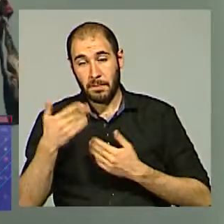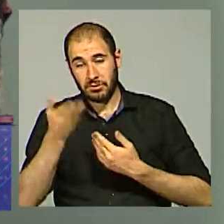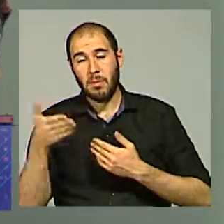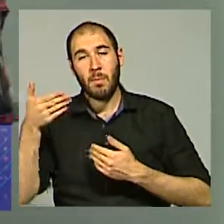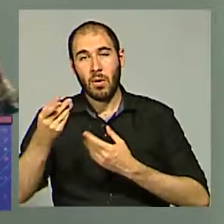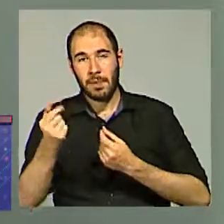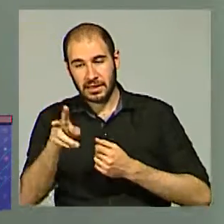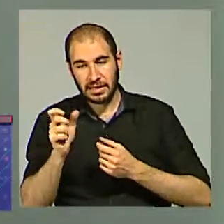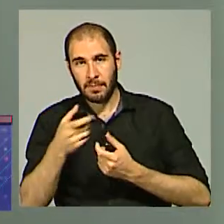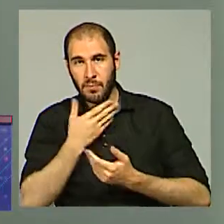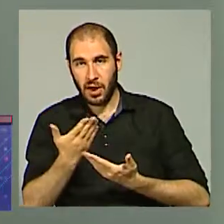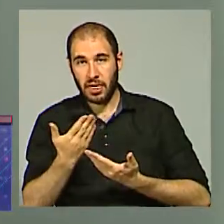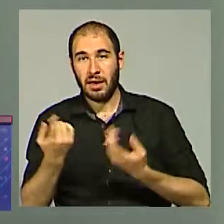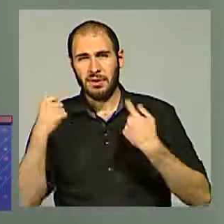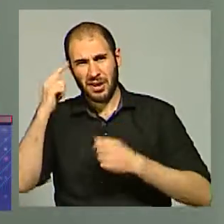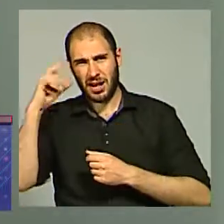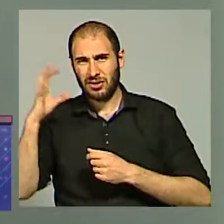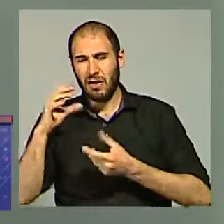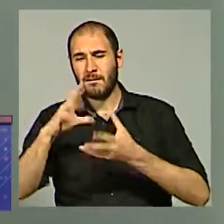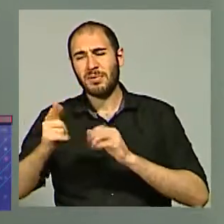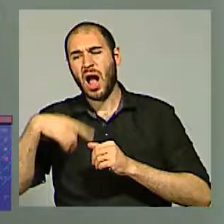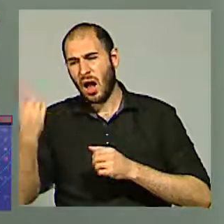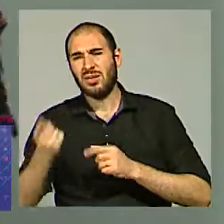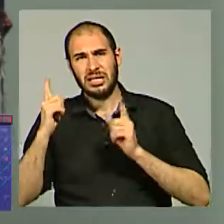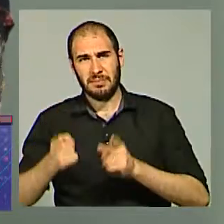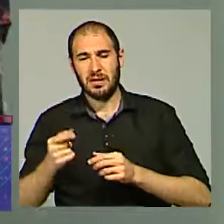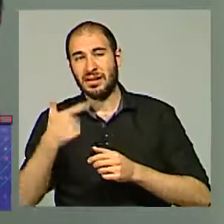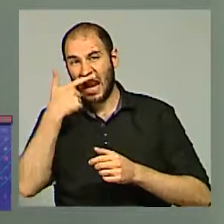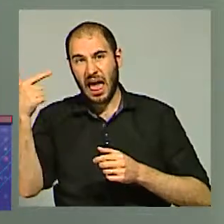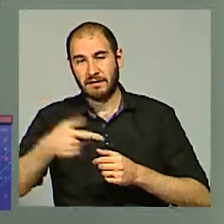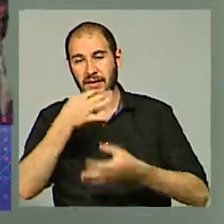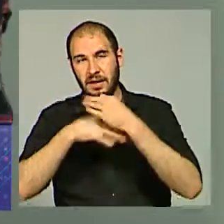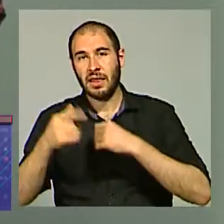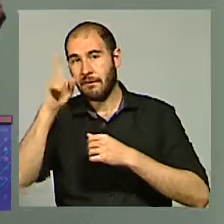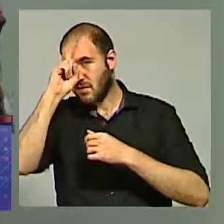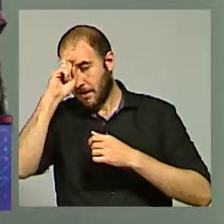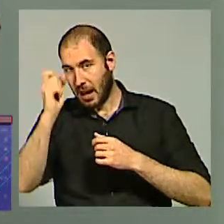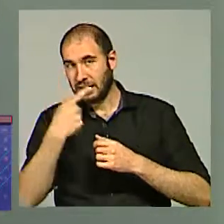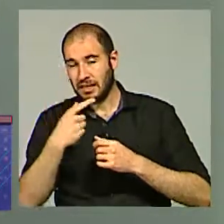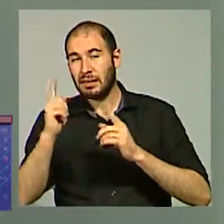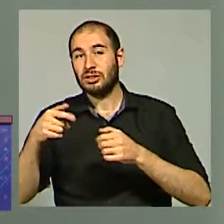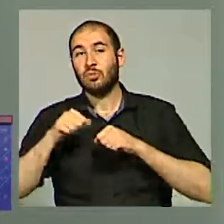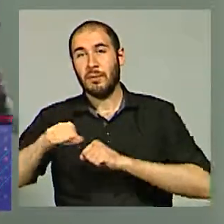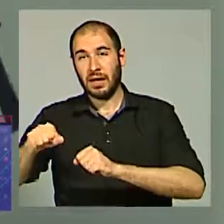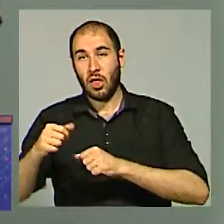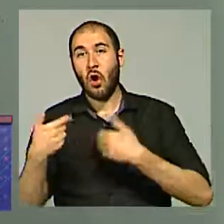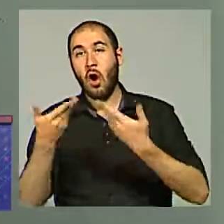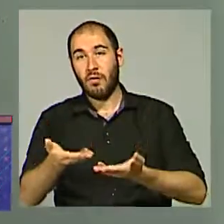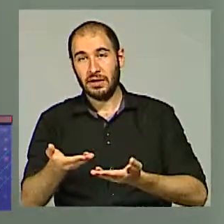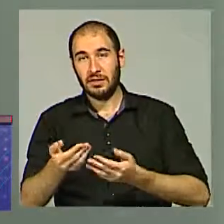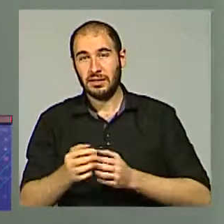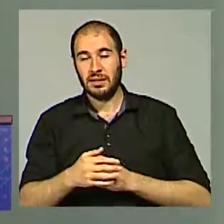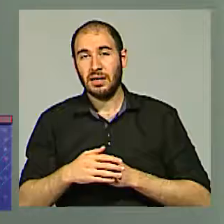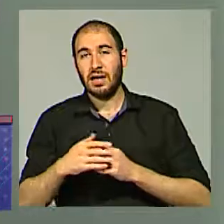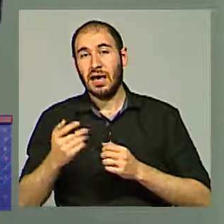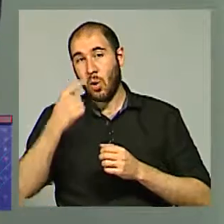la gente que quiere sacar dinero igual que como se encuentra que hay otras opciones hay estaciones de servicio farmacias y también supermercados que te ofrecen la opción ya en